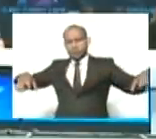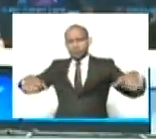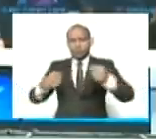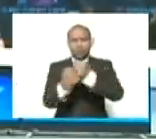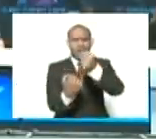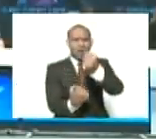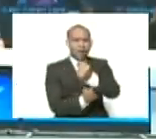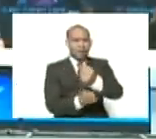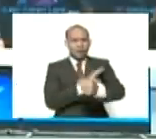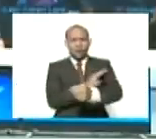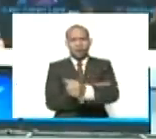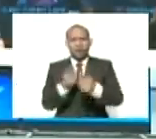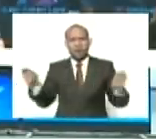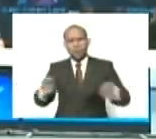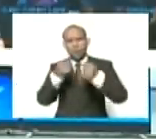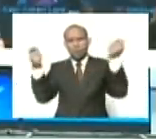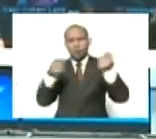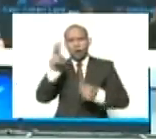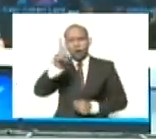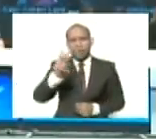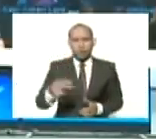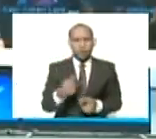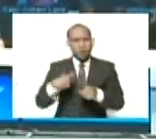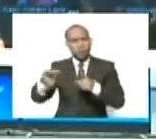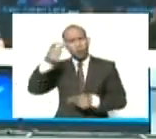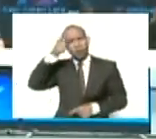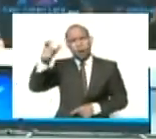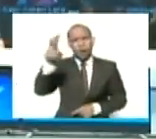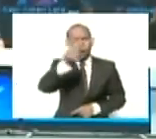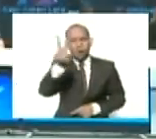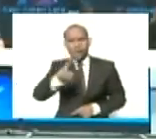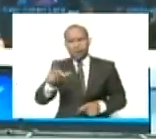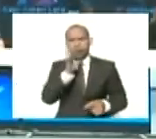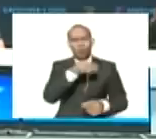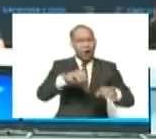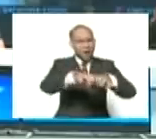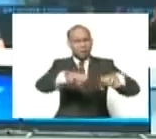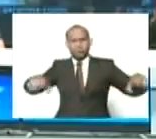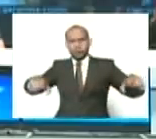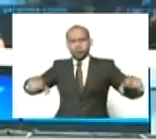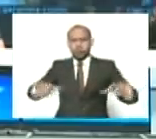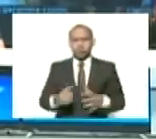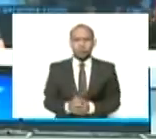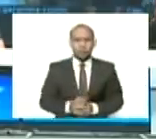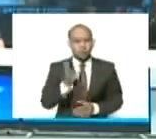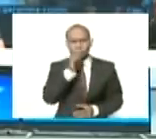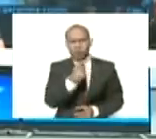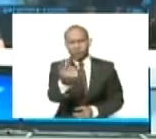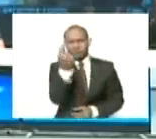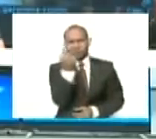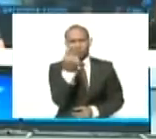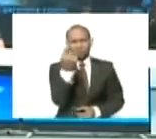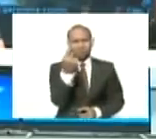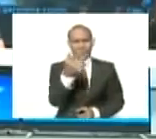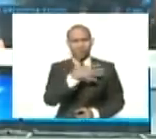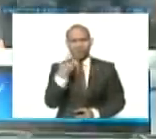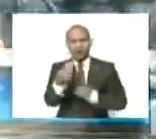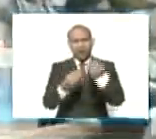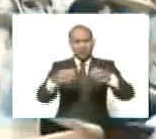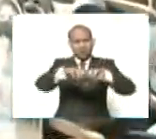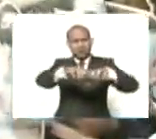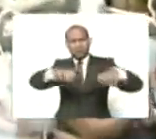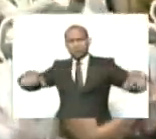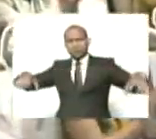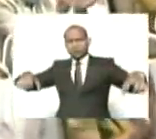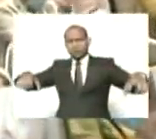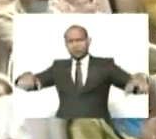fuerzas populares de Venezuela. Pero al pueblo de Venezuela no lo divide nadie, ningún grupo que pretenda